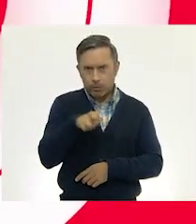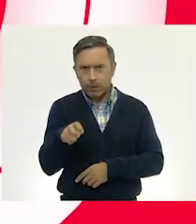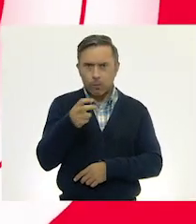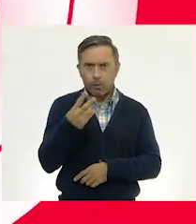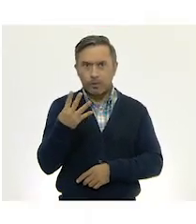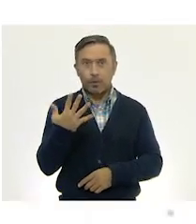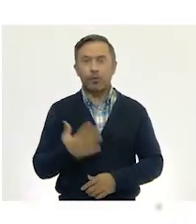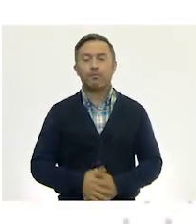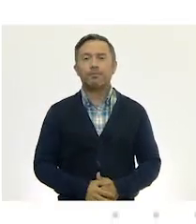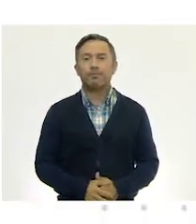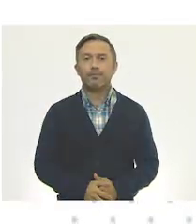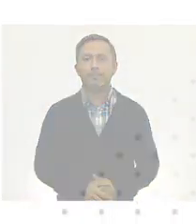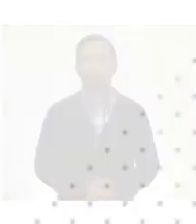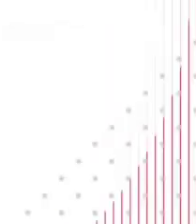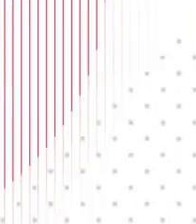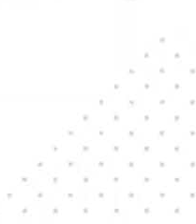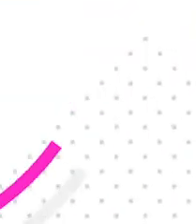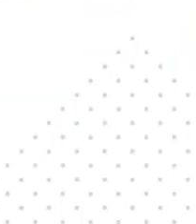5.